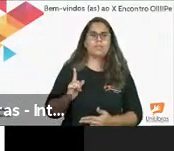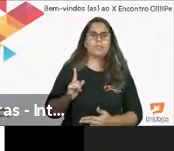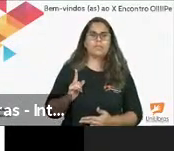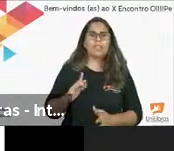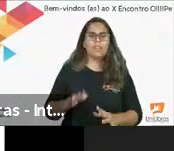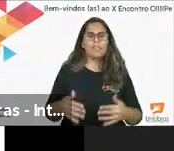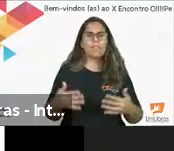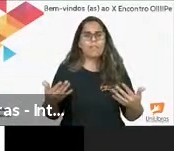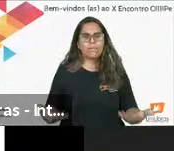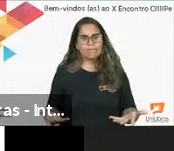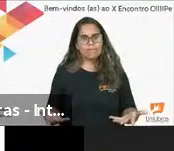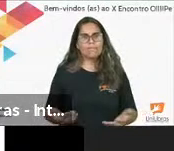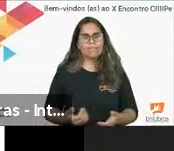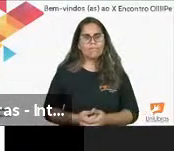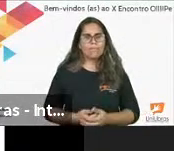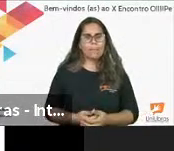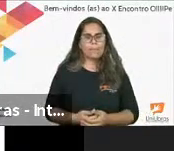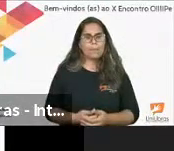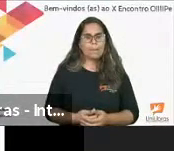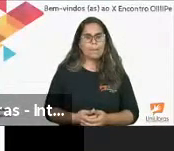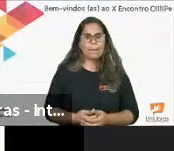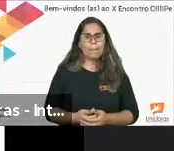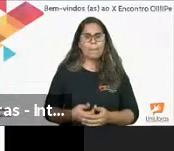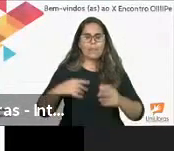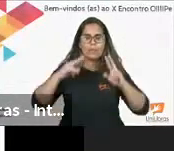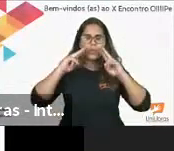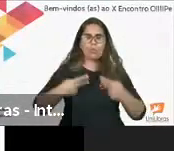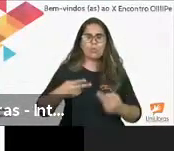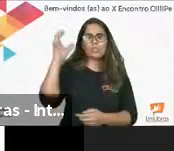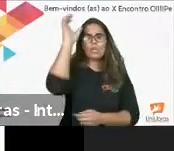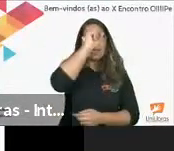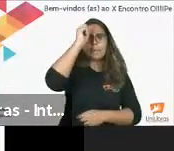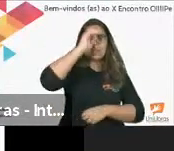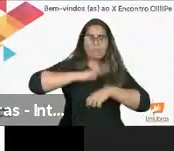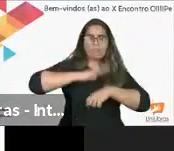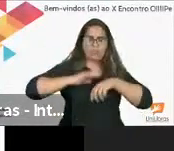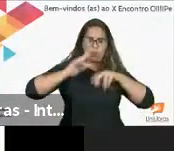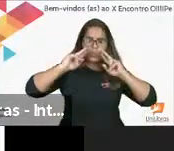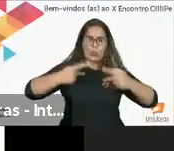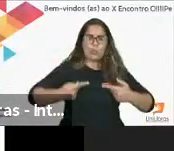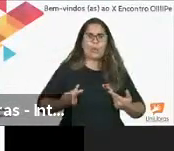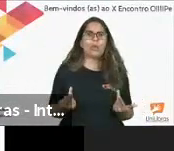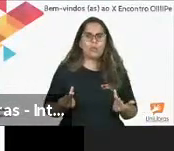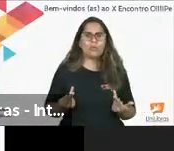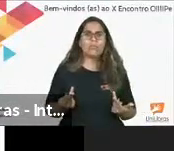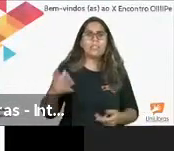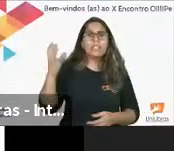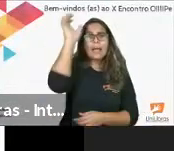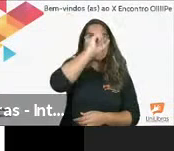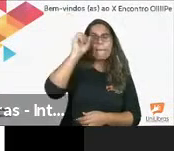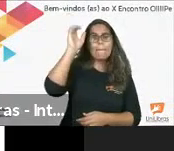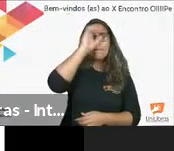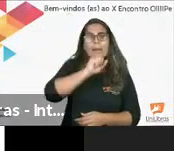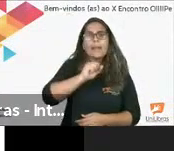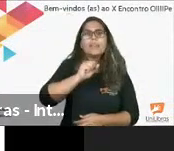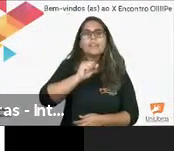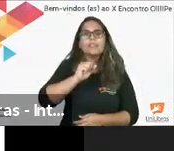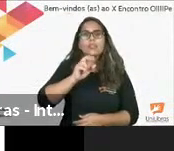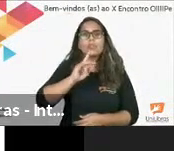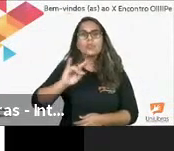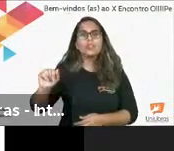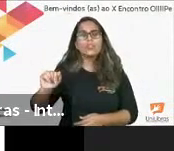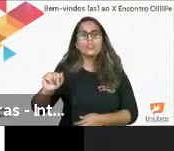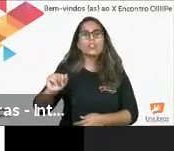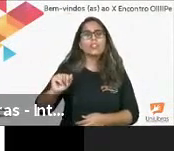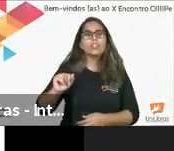finalmente uno podría decir, los seres humanos aprenden a ser humanos se aprende que amar y que odiar. Esto no es ni bueno ni